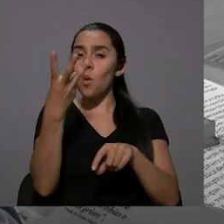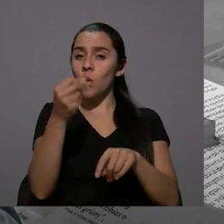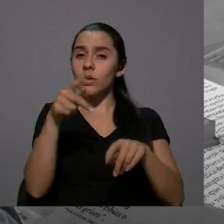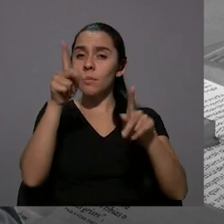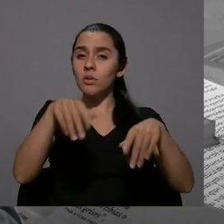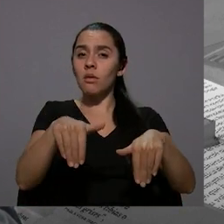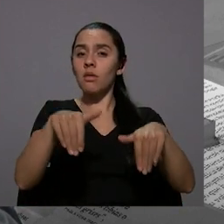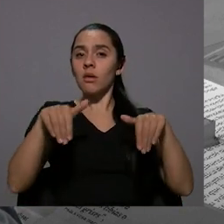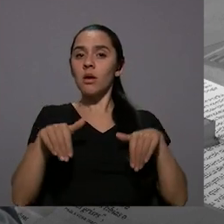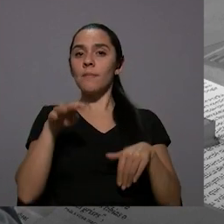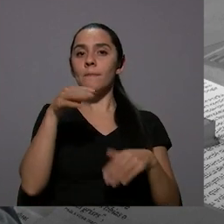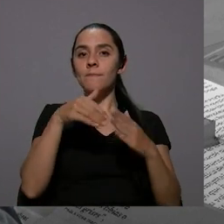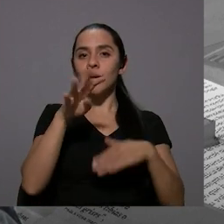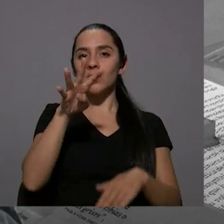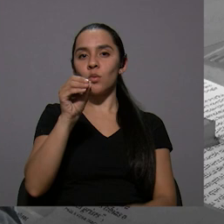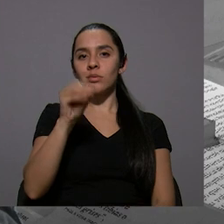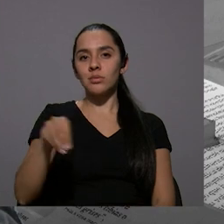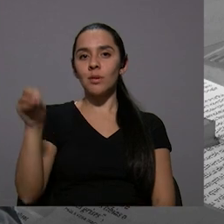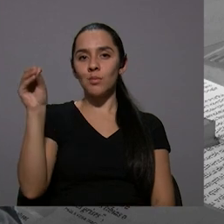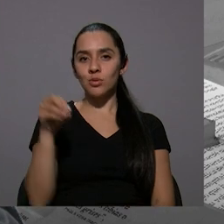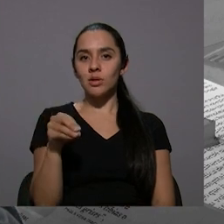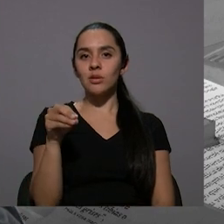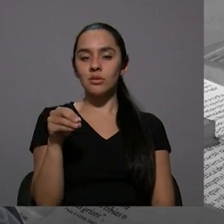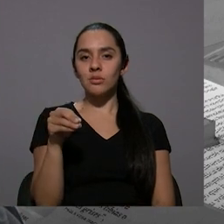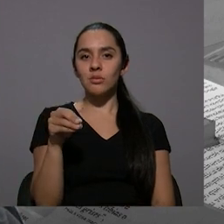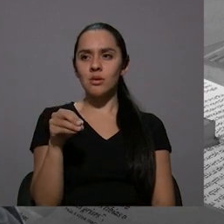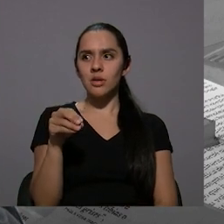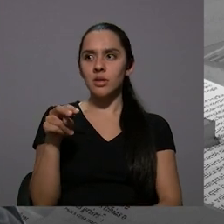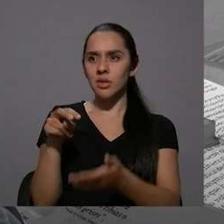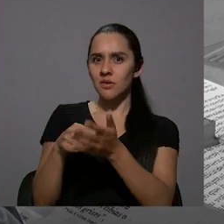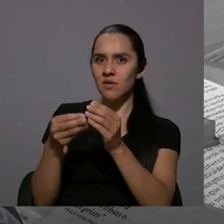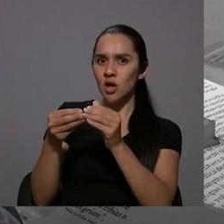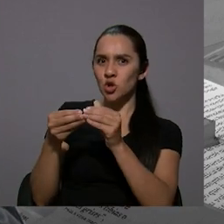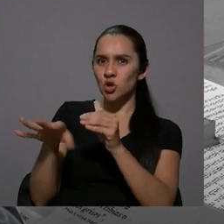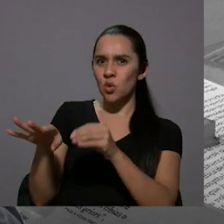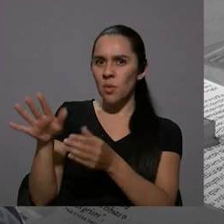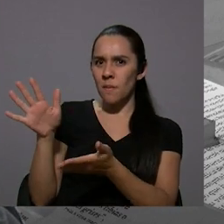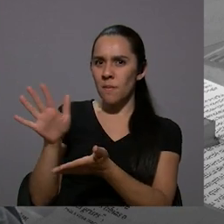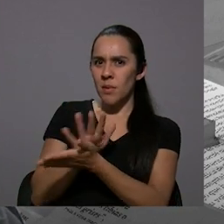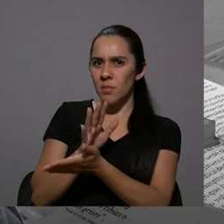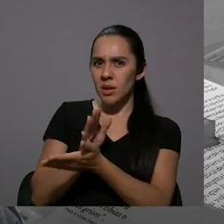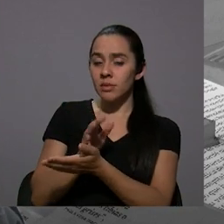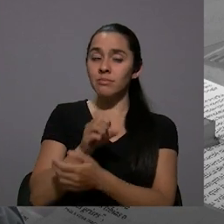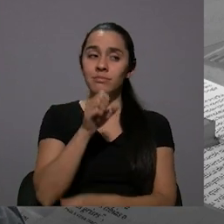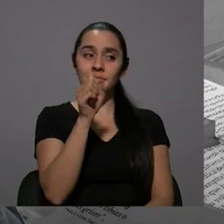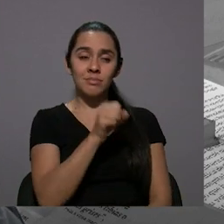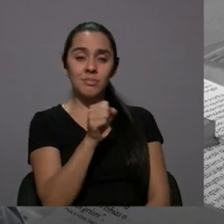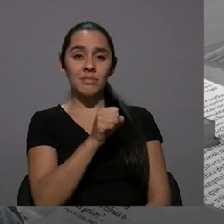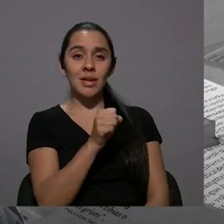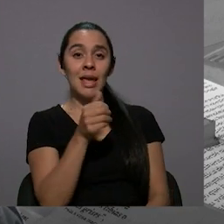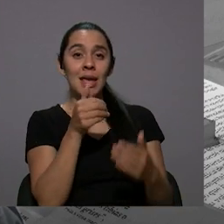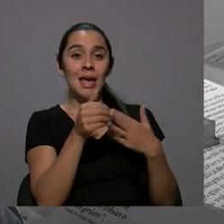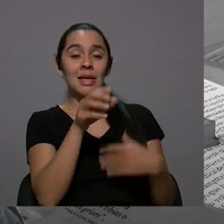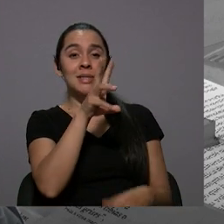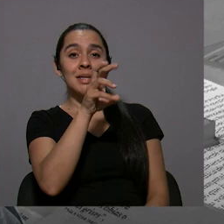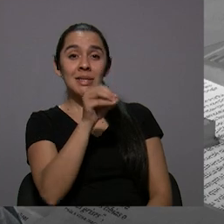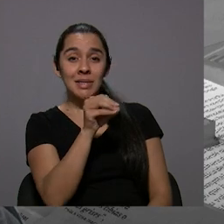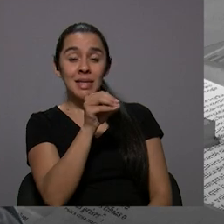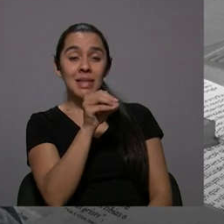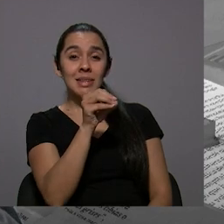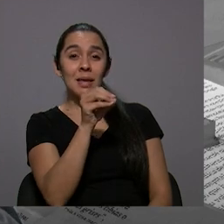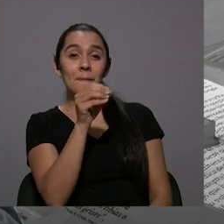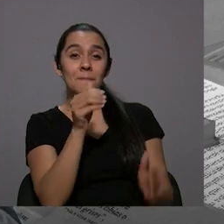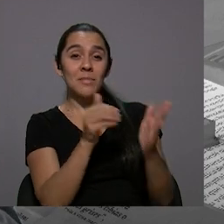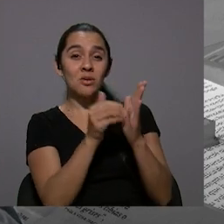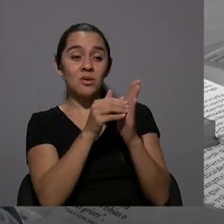Fue de más de un 40% sí que es un Sobrante enorme de pap correcto quiere decir que casi un 60 por 11 millones van a la